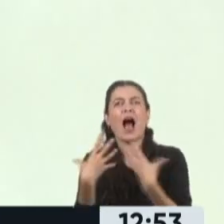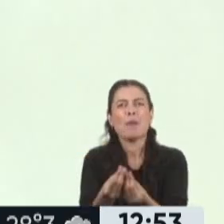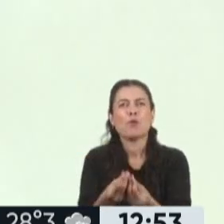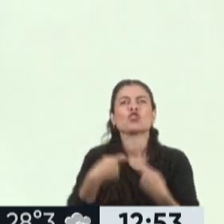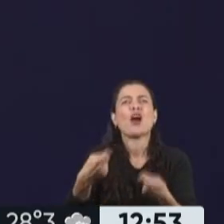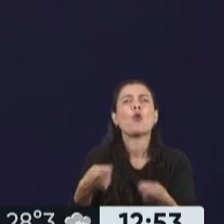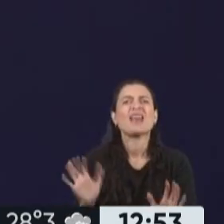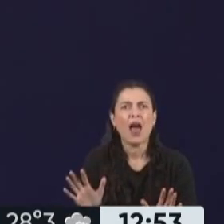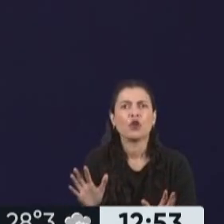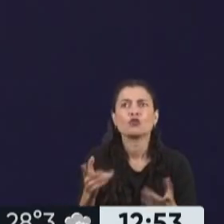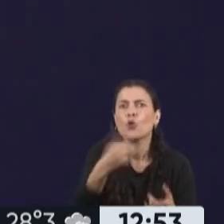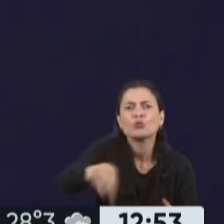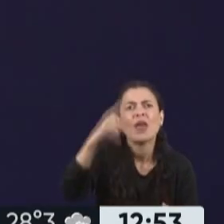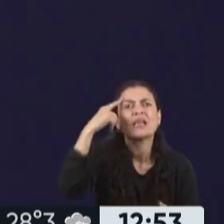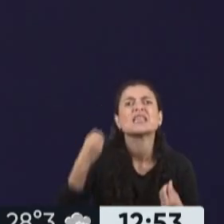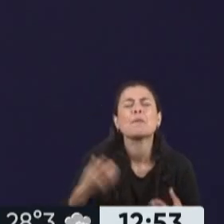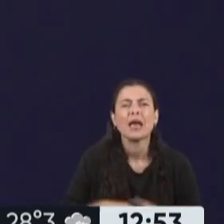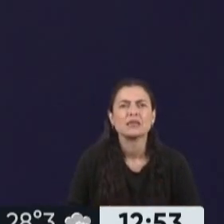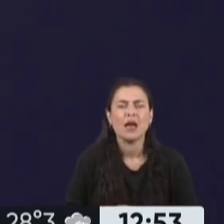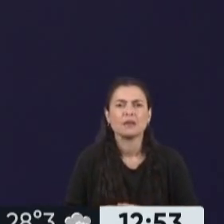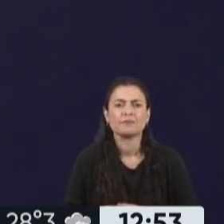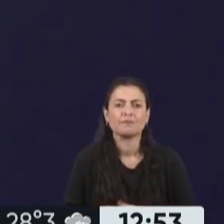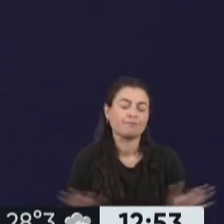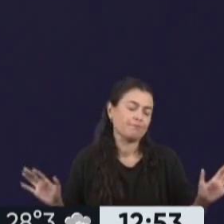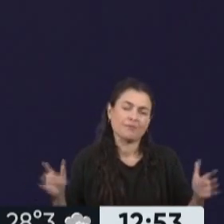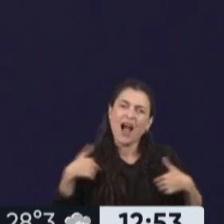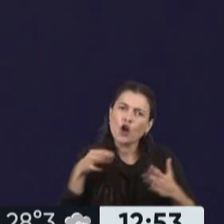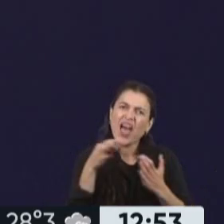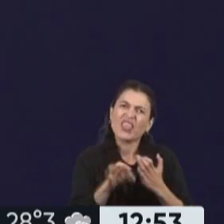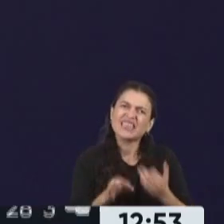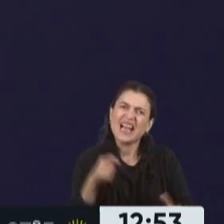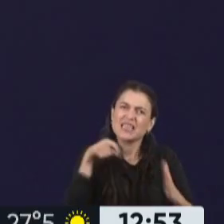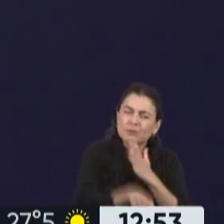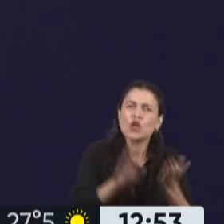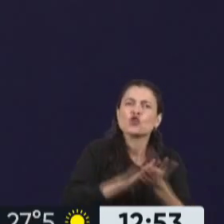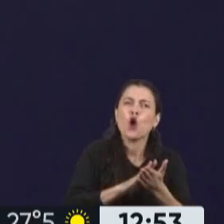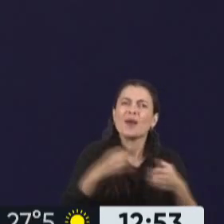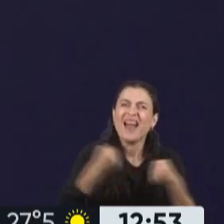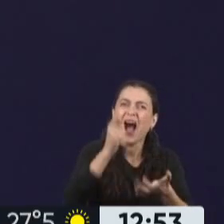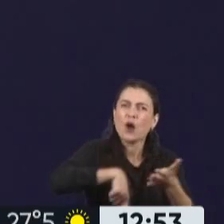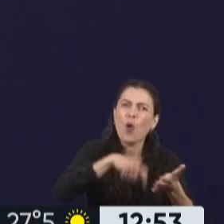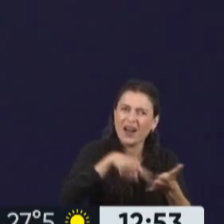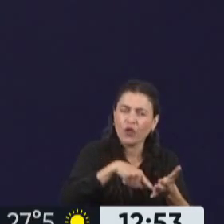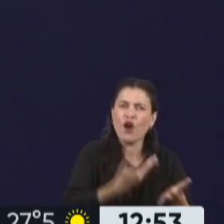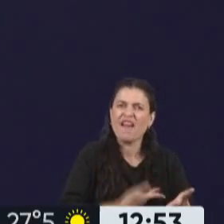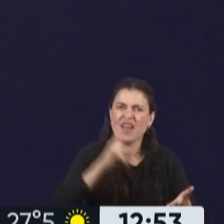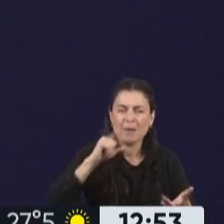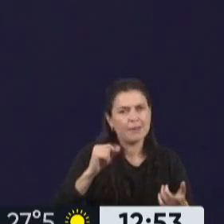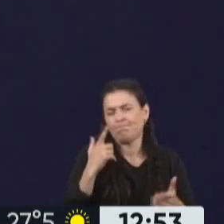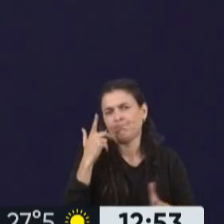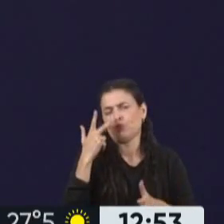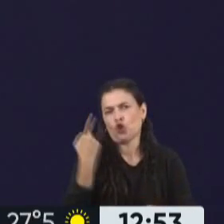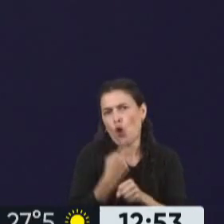tarde? Gracias. Bueno, no te puedo dar ningún detalle, los detalles van a estar y se los vamos a transmitir